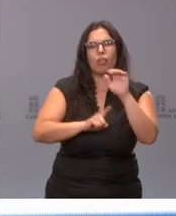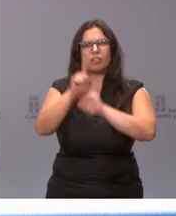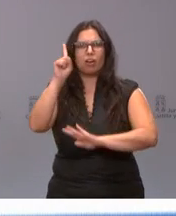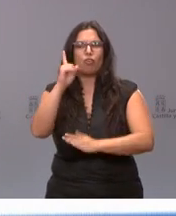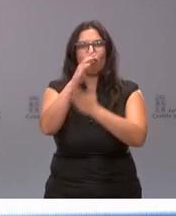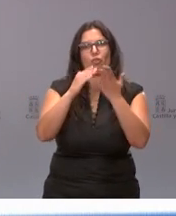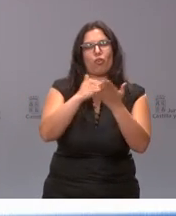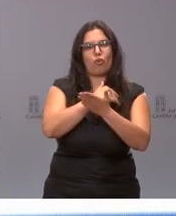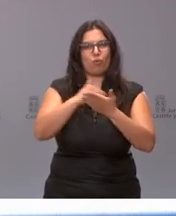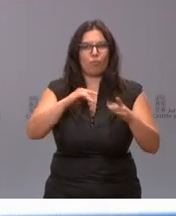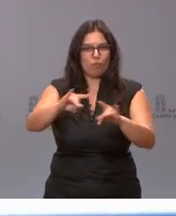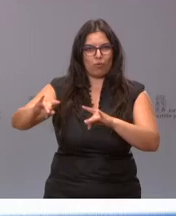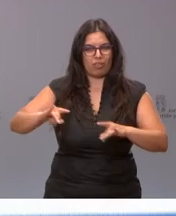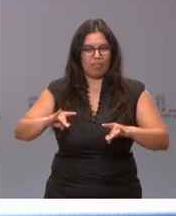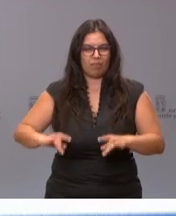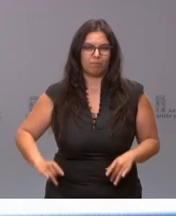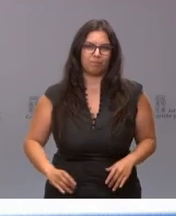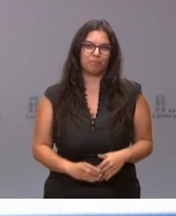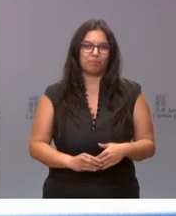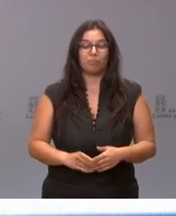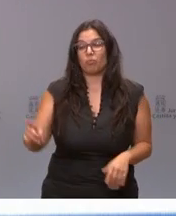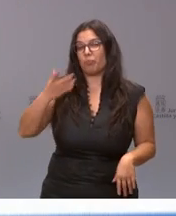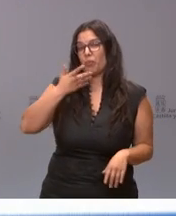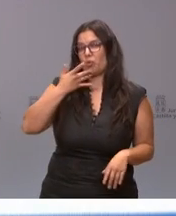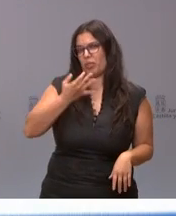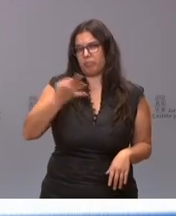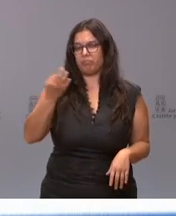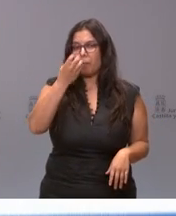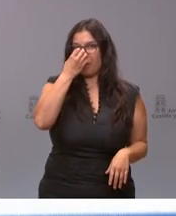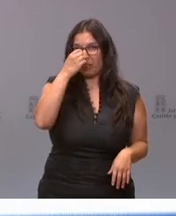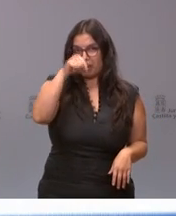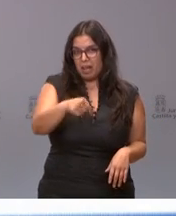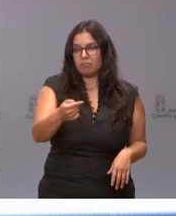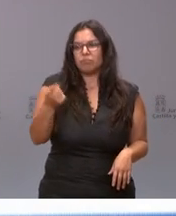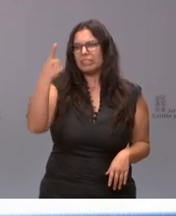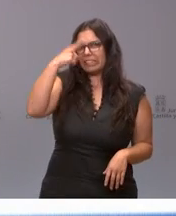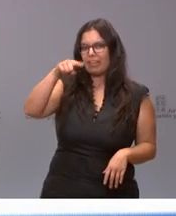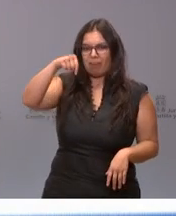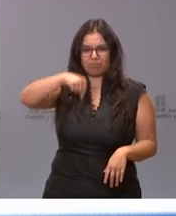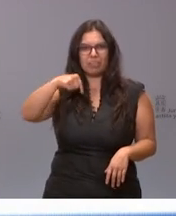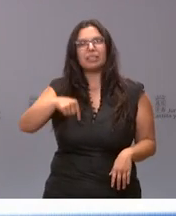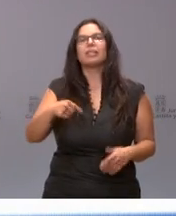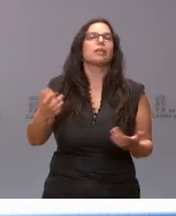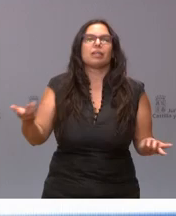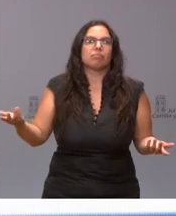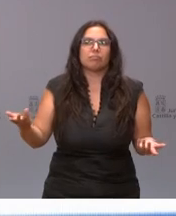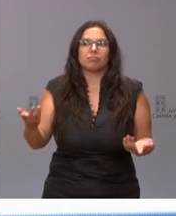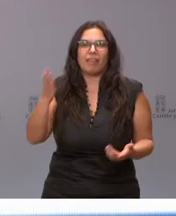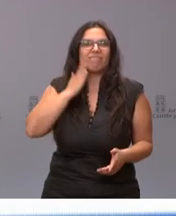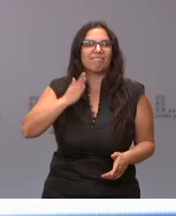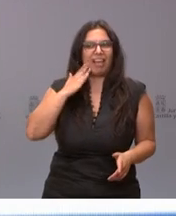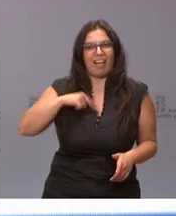de nuestra tierra. Conoces bien Medina del Campo, sabes que aquí eres